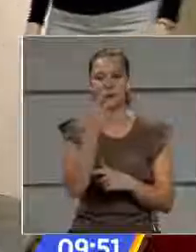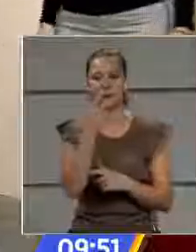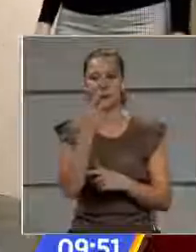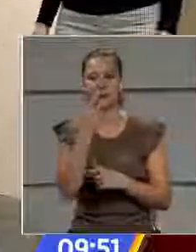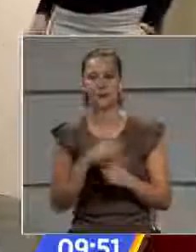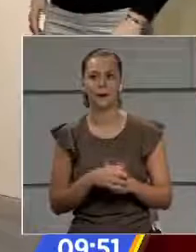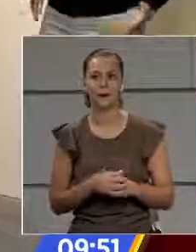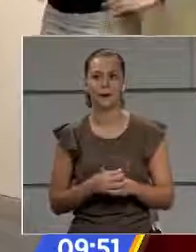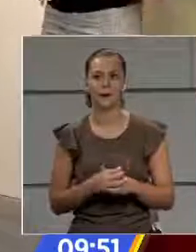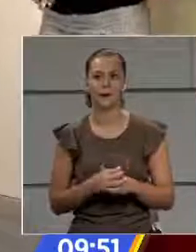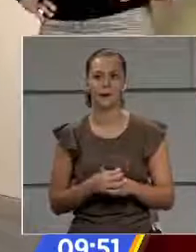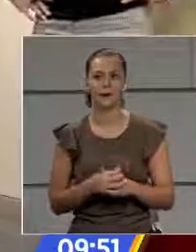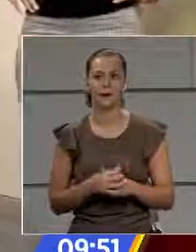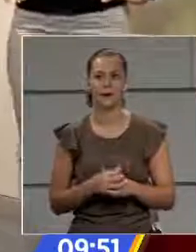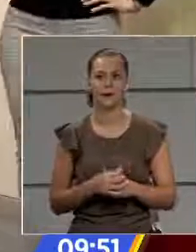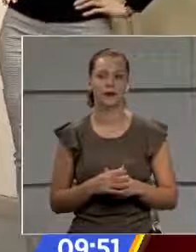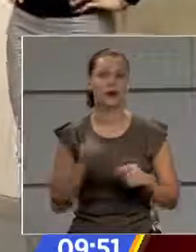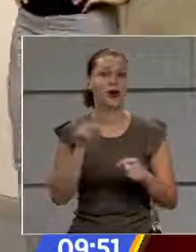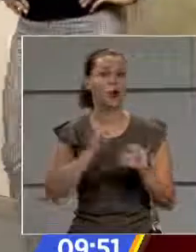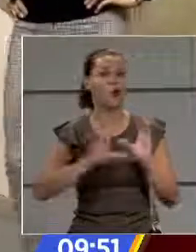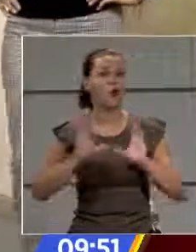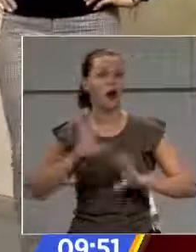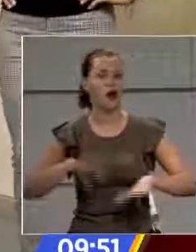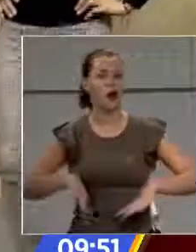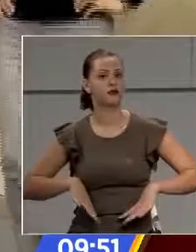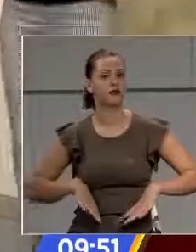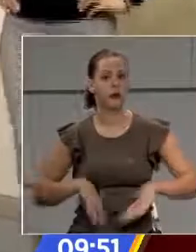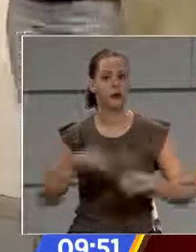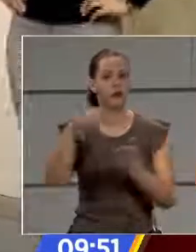entonces. Y partes del cuerpo.